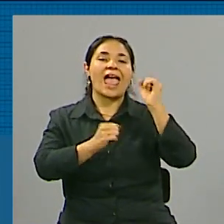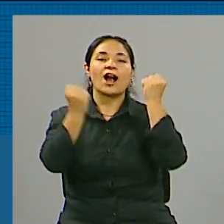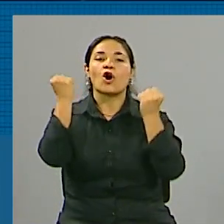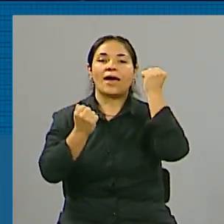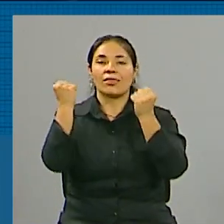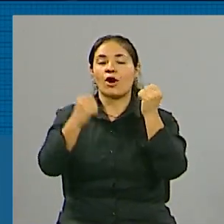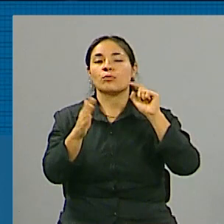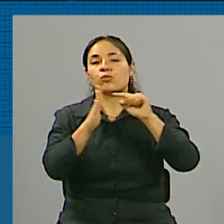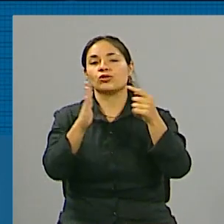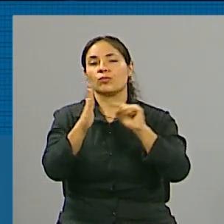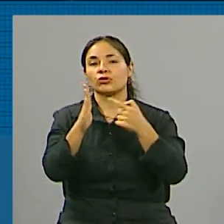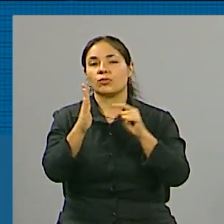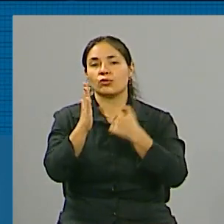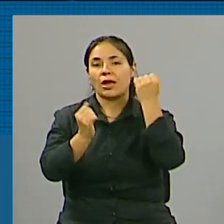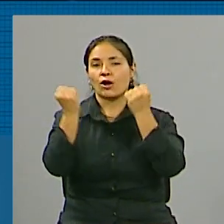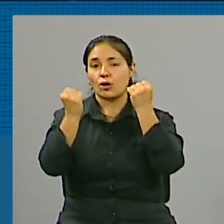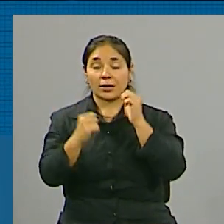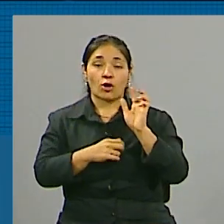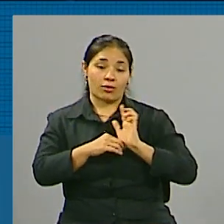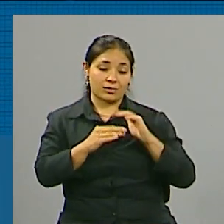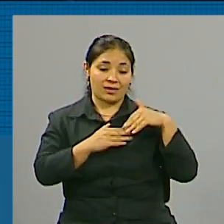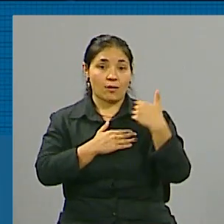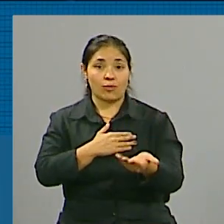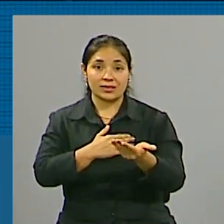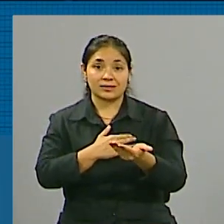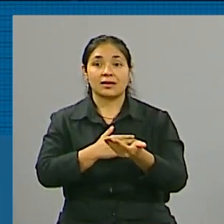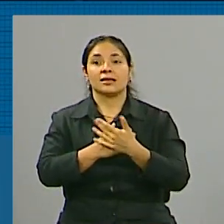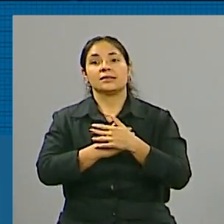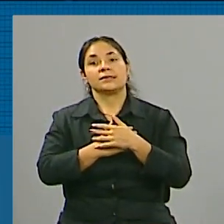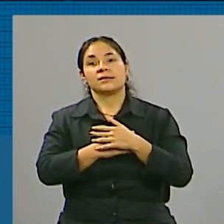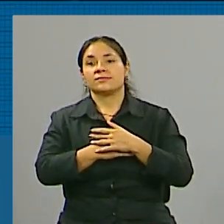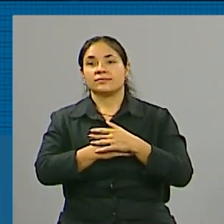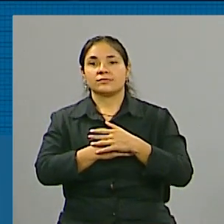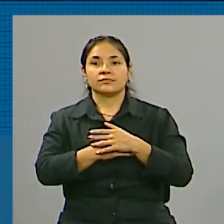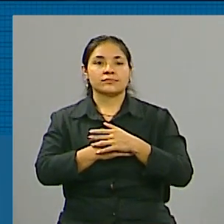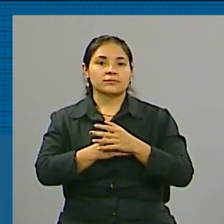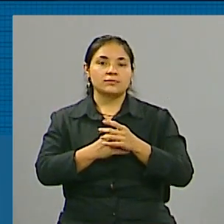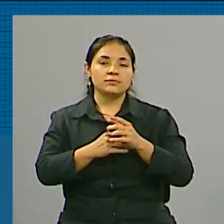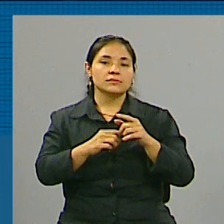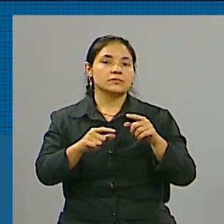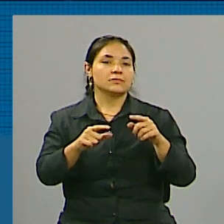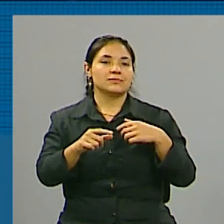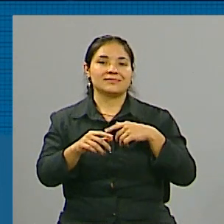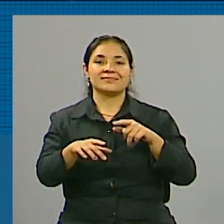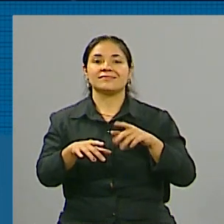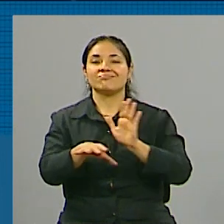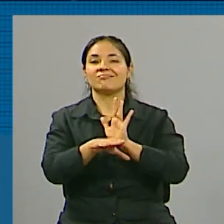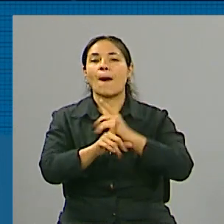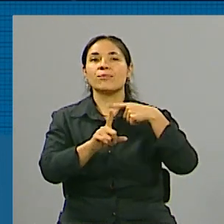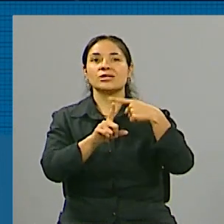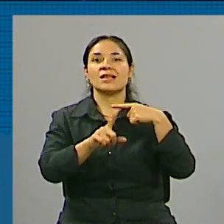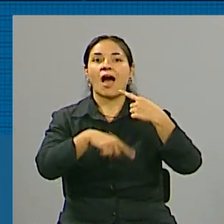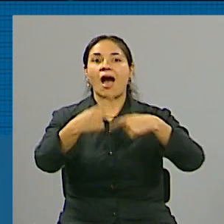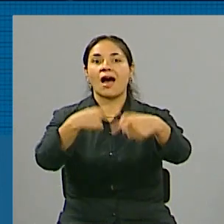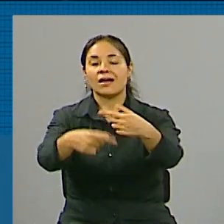Ecuador, luego de la dolarización, difícilmente se pueda considerar un proceso exitoso, ¿no? Tanto el